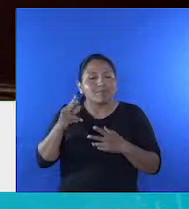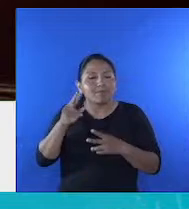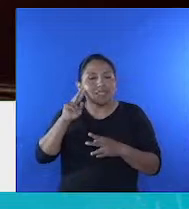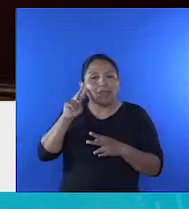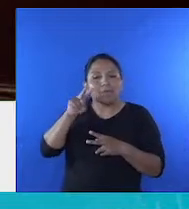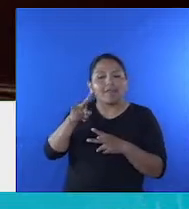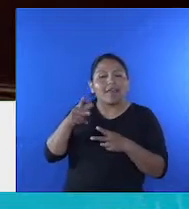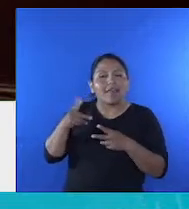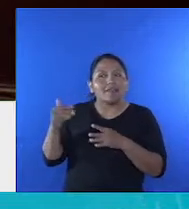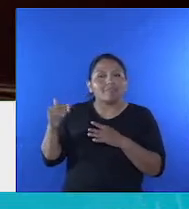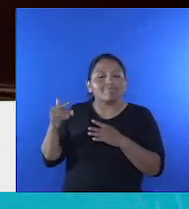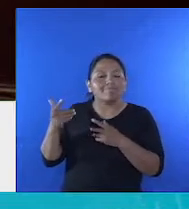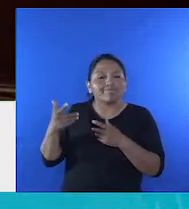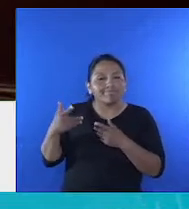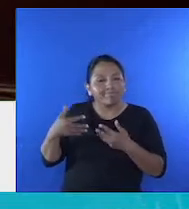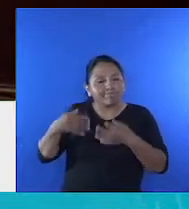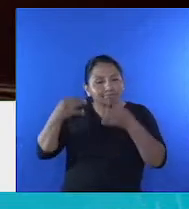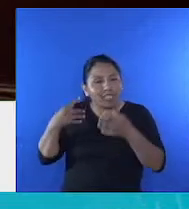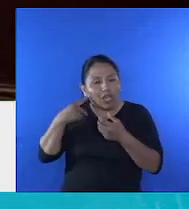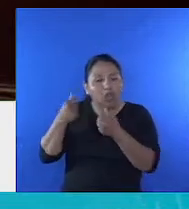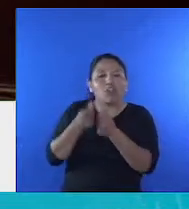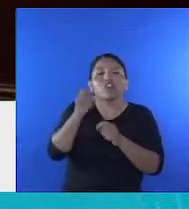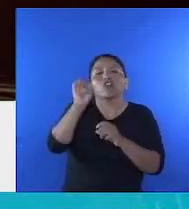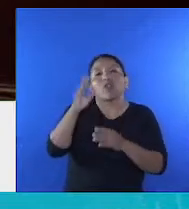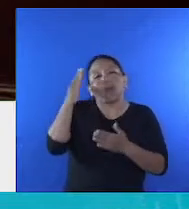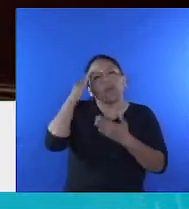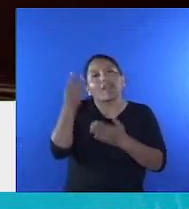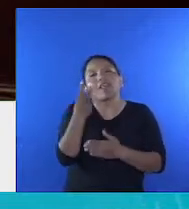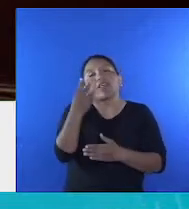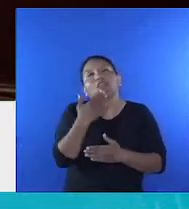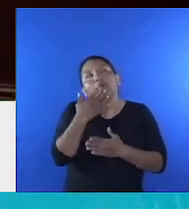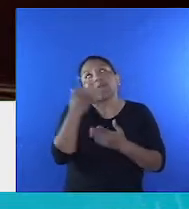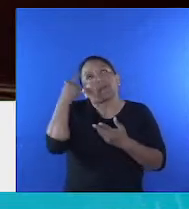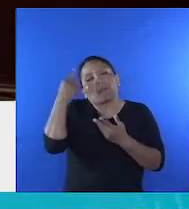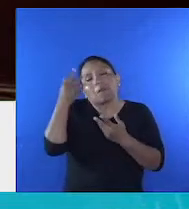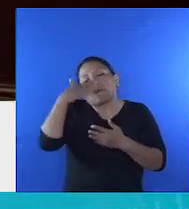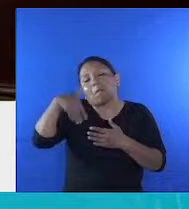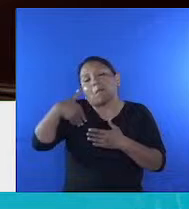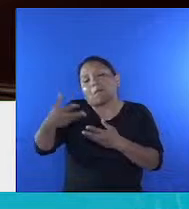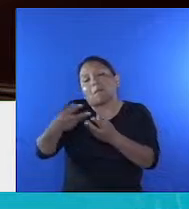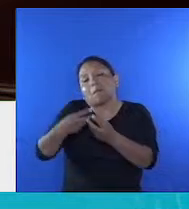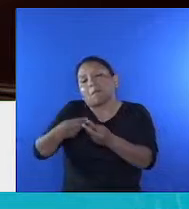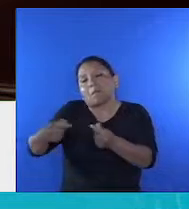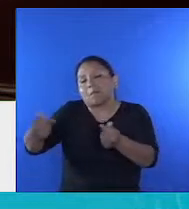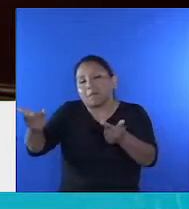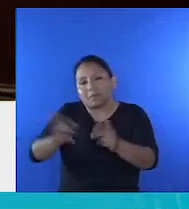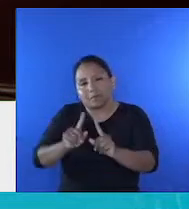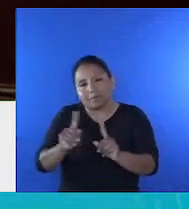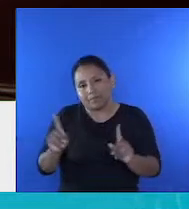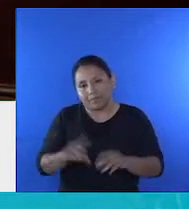no ejercer solamente los homenajes los 2 de abril y después dejar de lado esos reclamos.